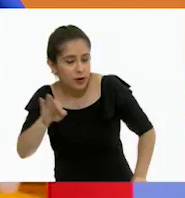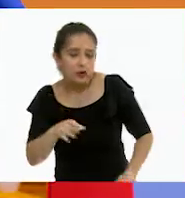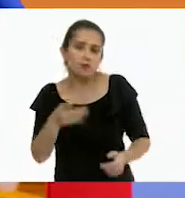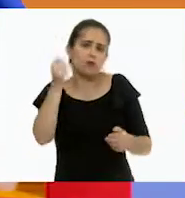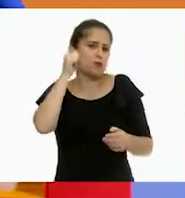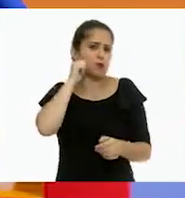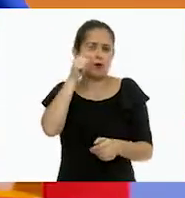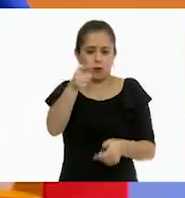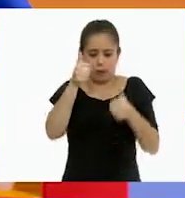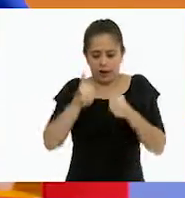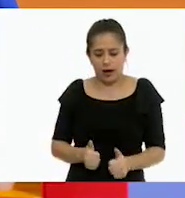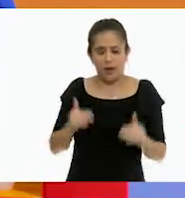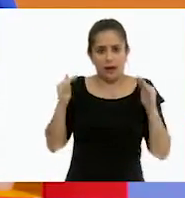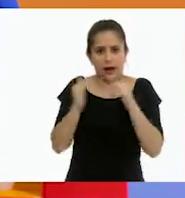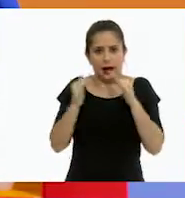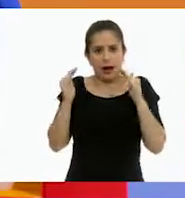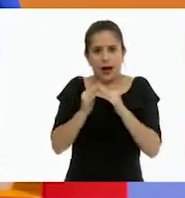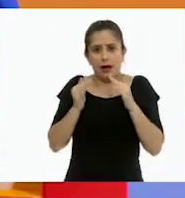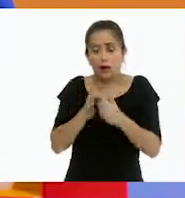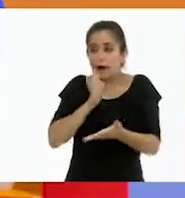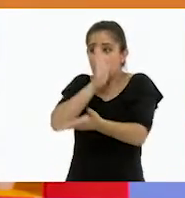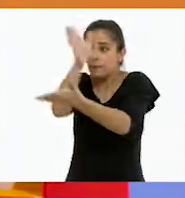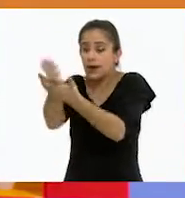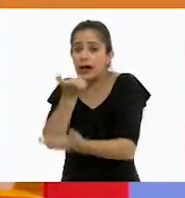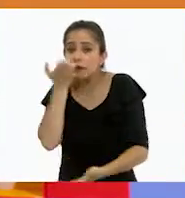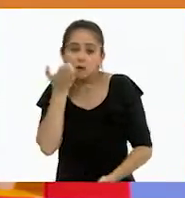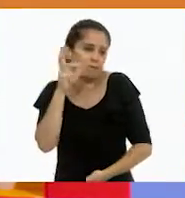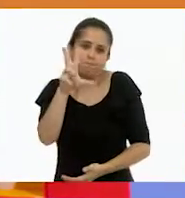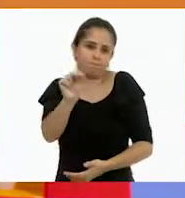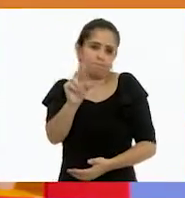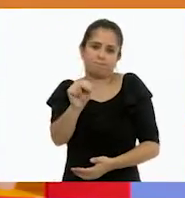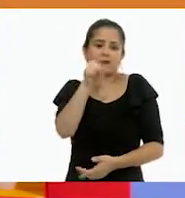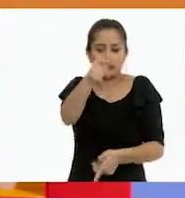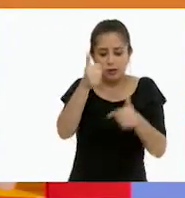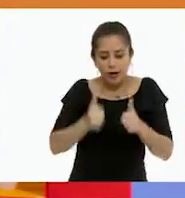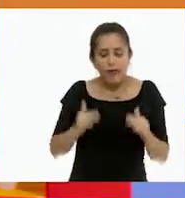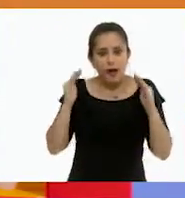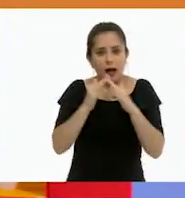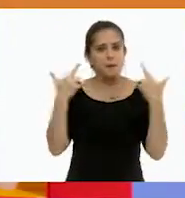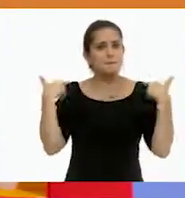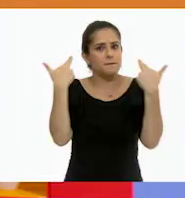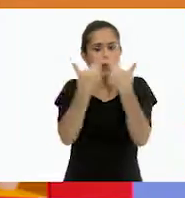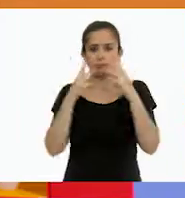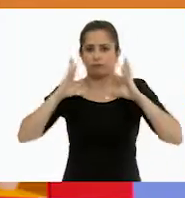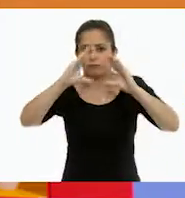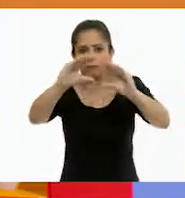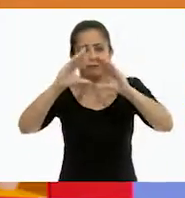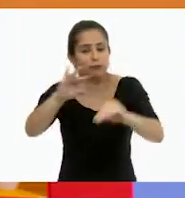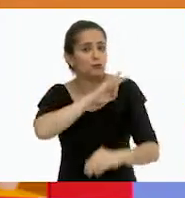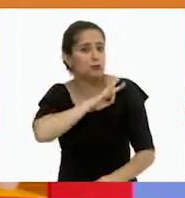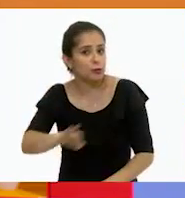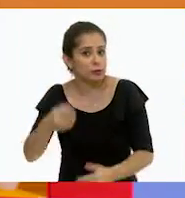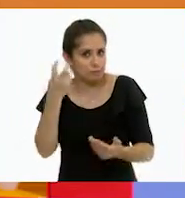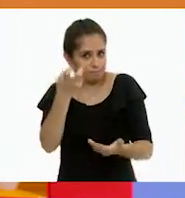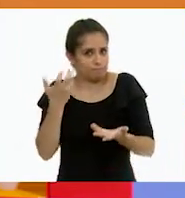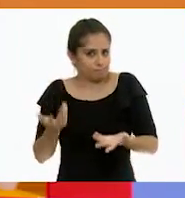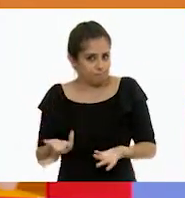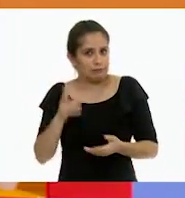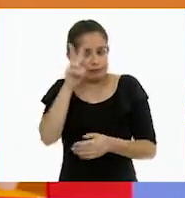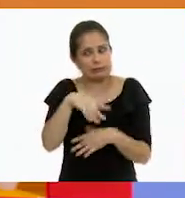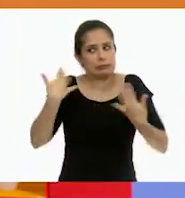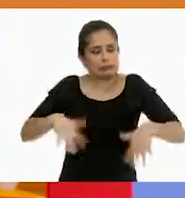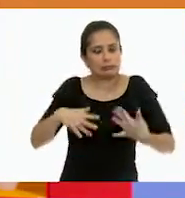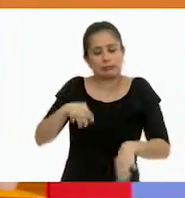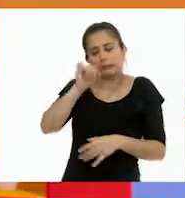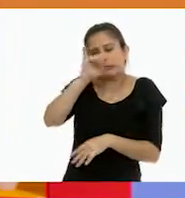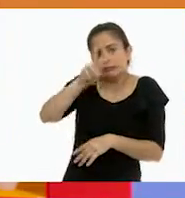estar a la sana distancia, no podemos ir a la escuela, pero vamos a aprender con ellos. ¿Qué te parece? Sí, hay que darles nuestro